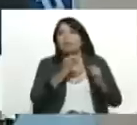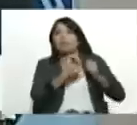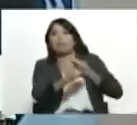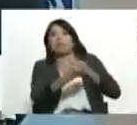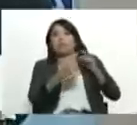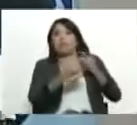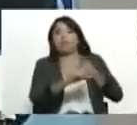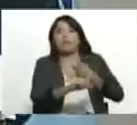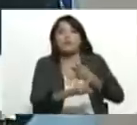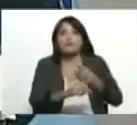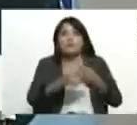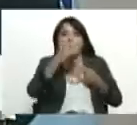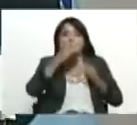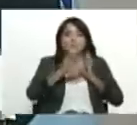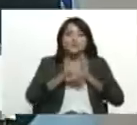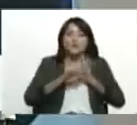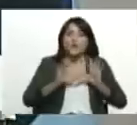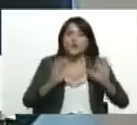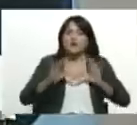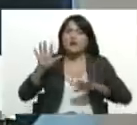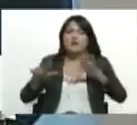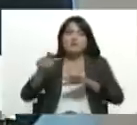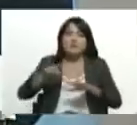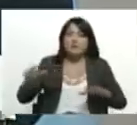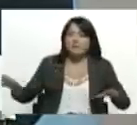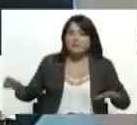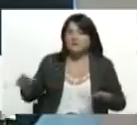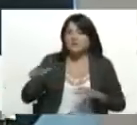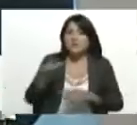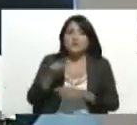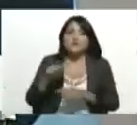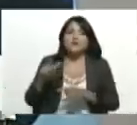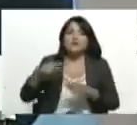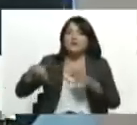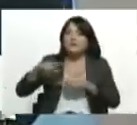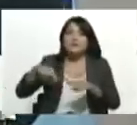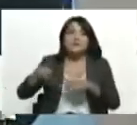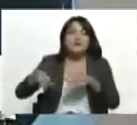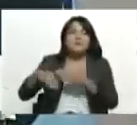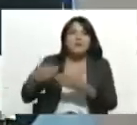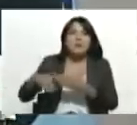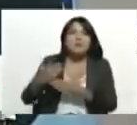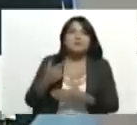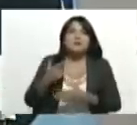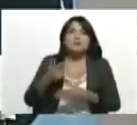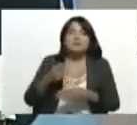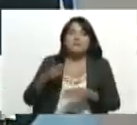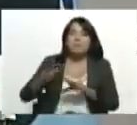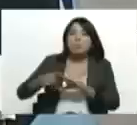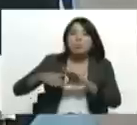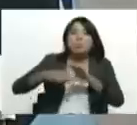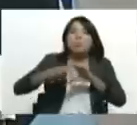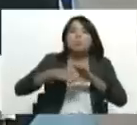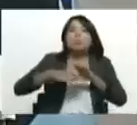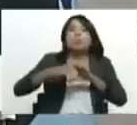fantoches zombies de la de la medianoche de la madrugada a estar hablando pendejada